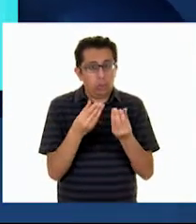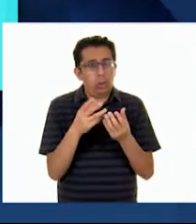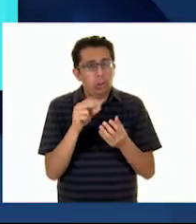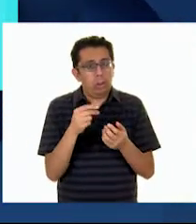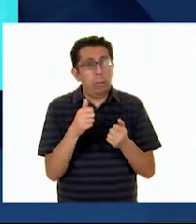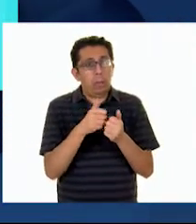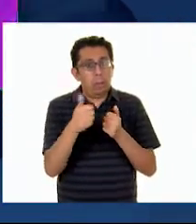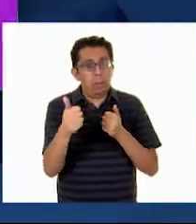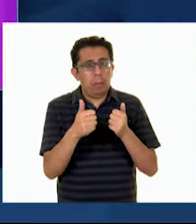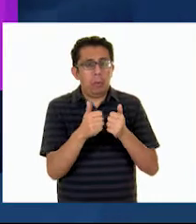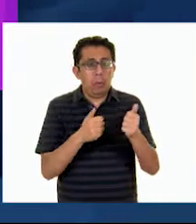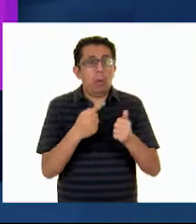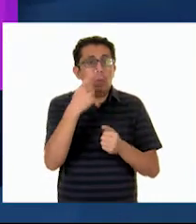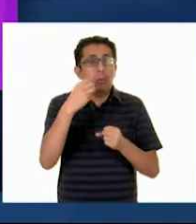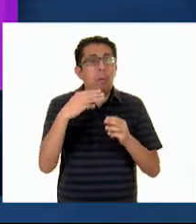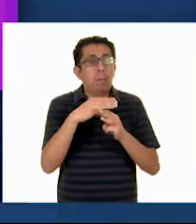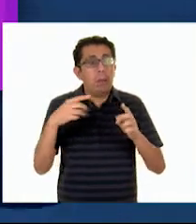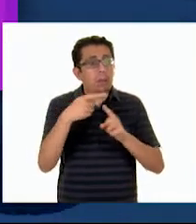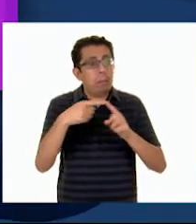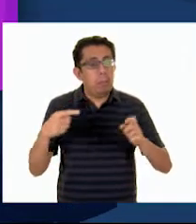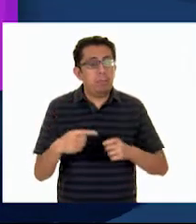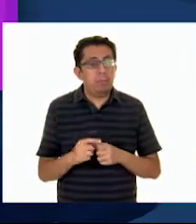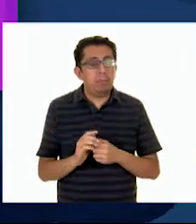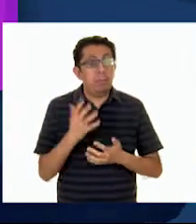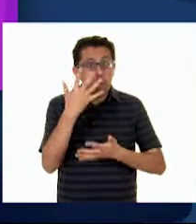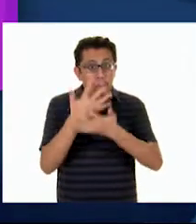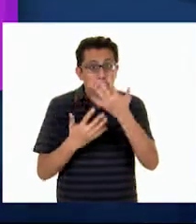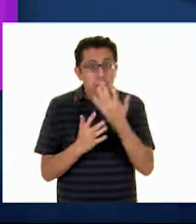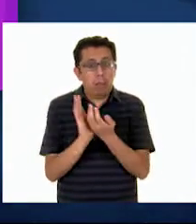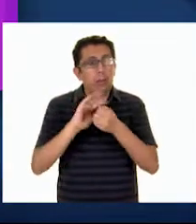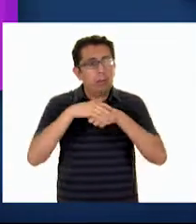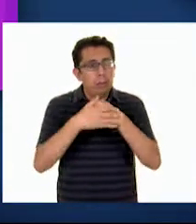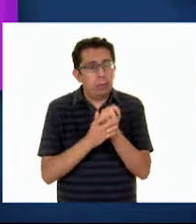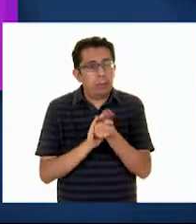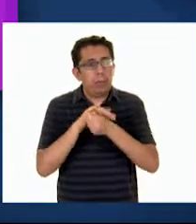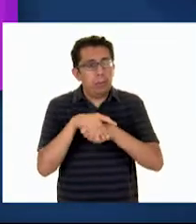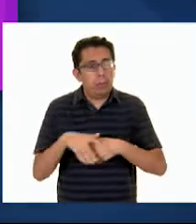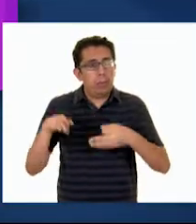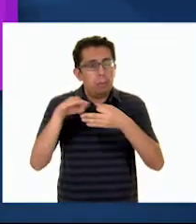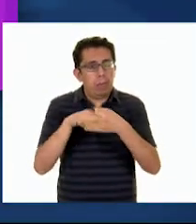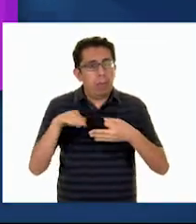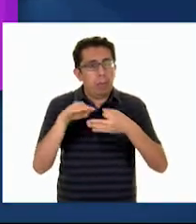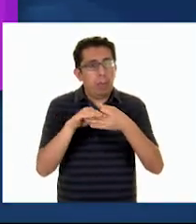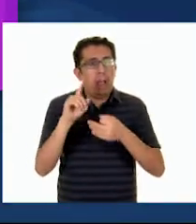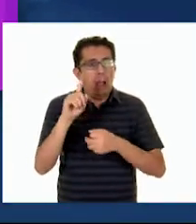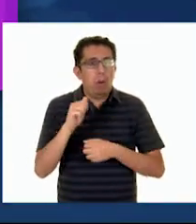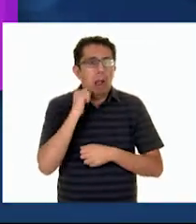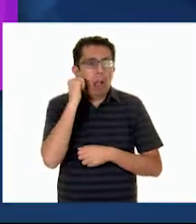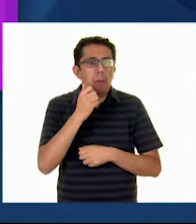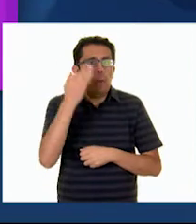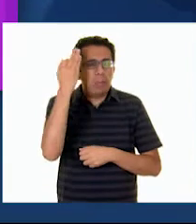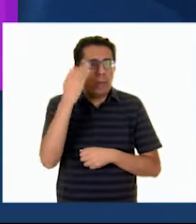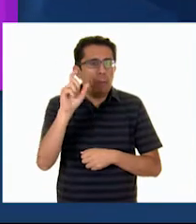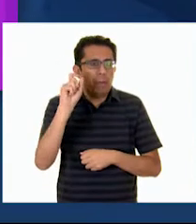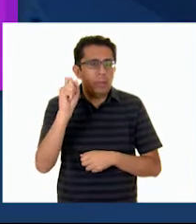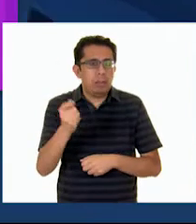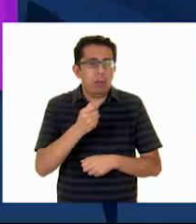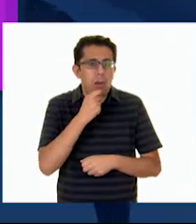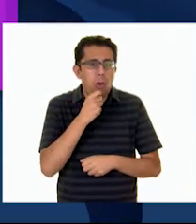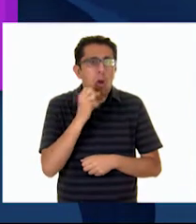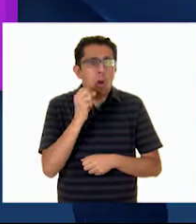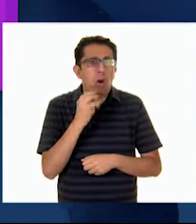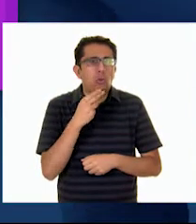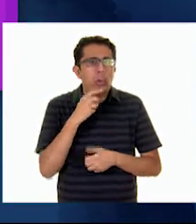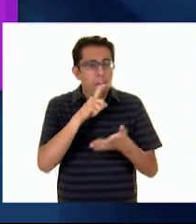metro y medio entre tú y los demás. Lávate las manos muy seguido con agua y jabón por lo menos durante 20 segundos o